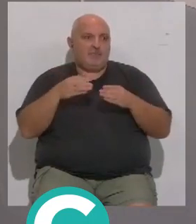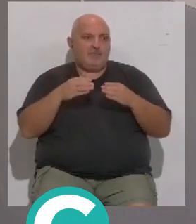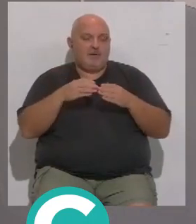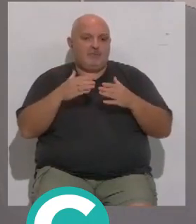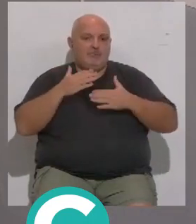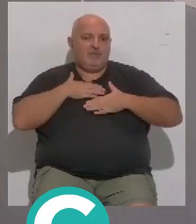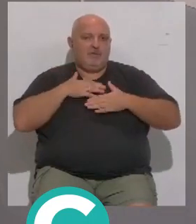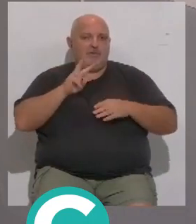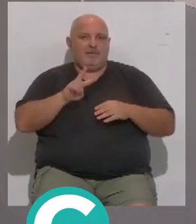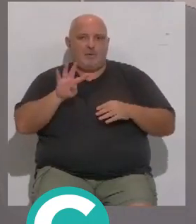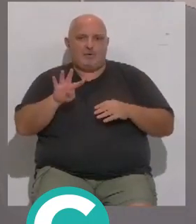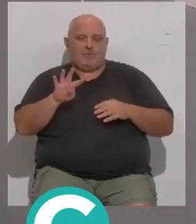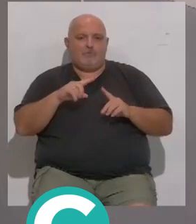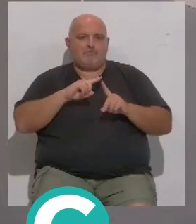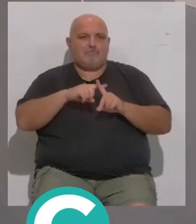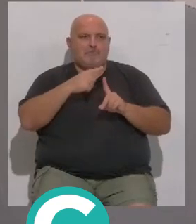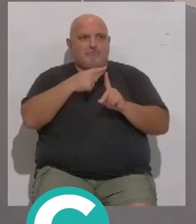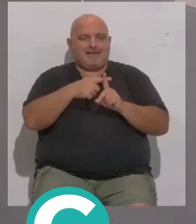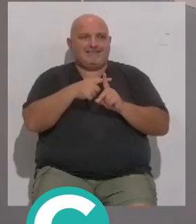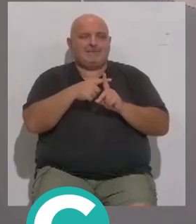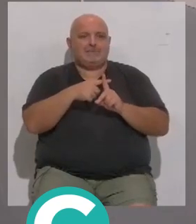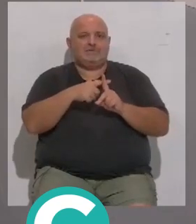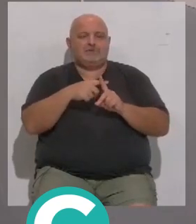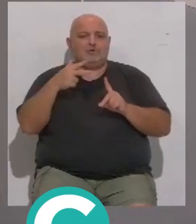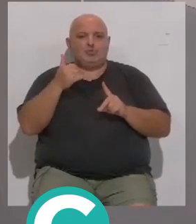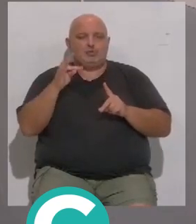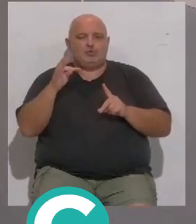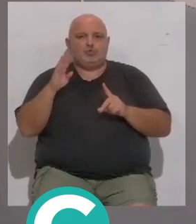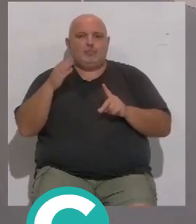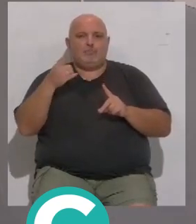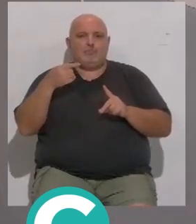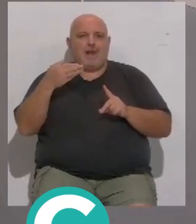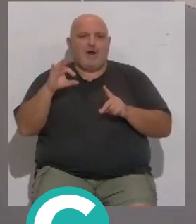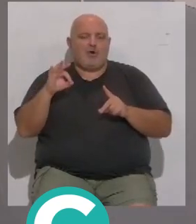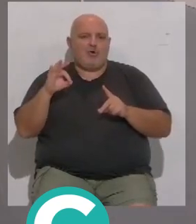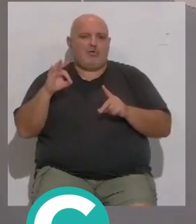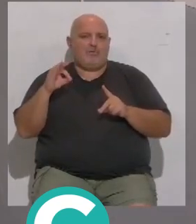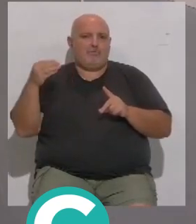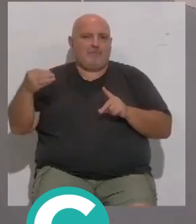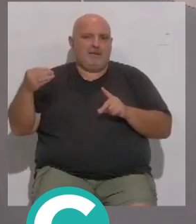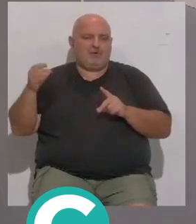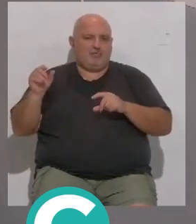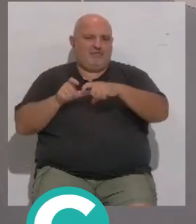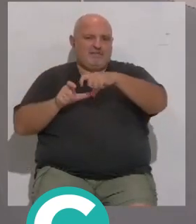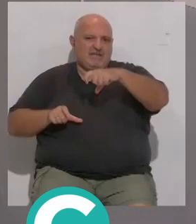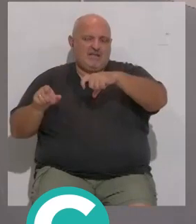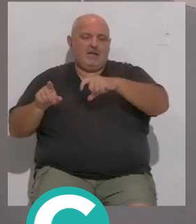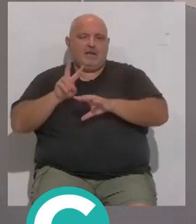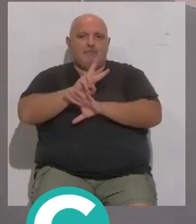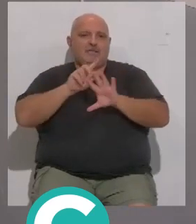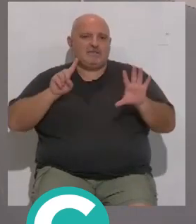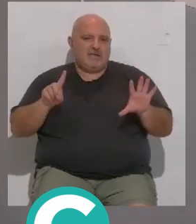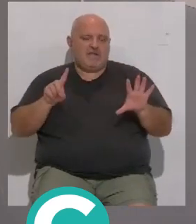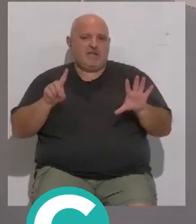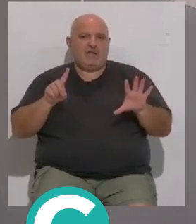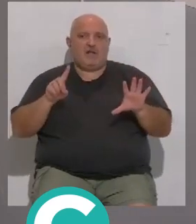que son 24, más Víctor Chus y Antonio Blanco, que tienen ficha del B, son 26, con lo cual ahora